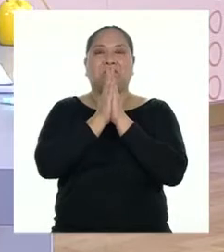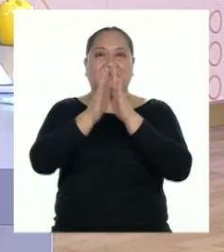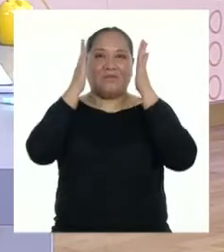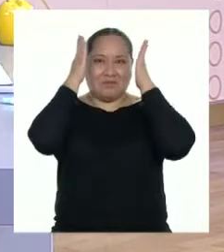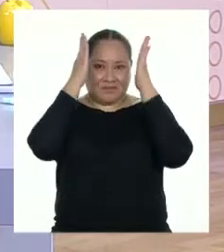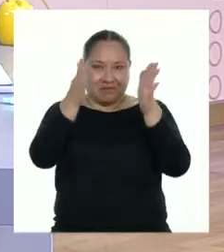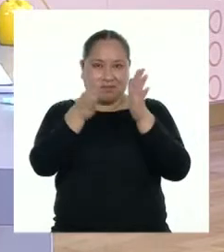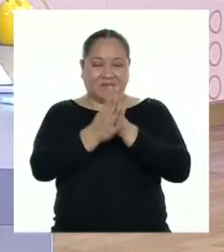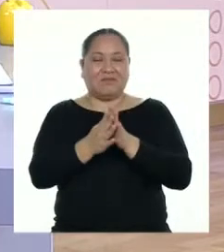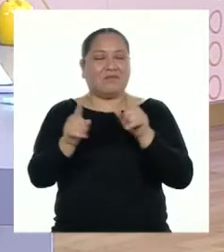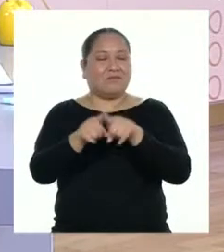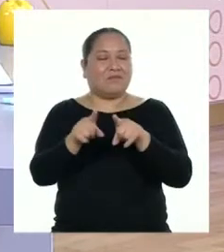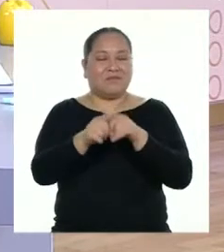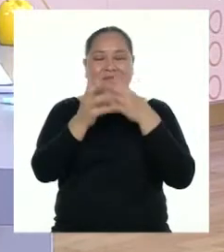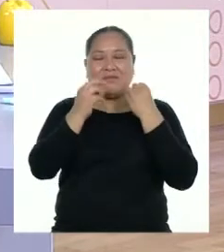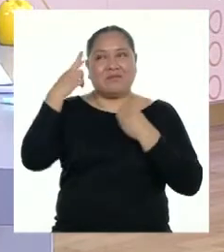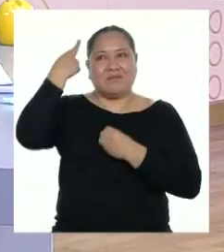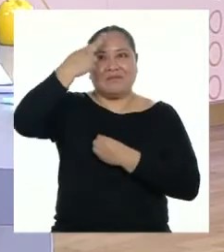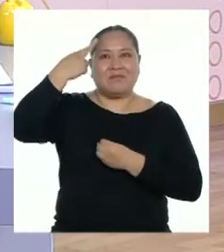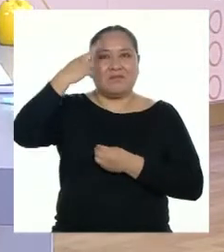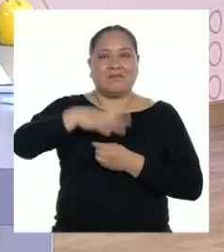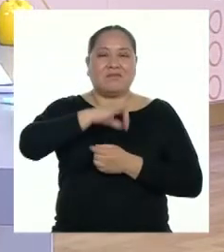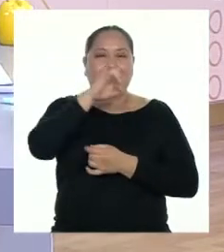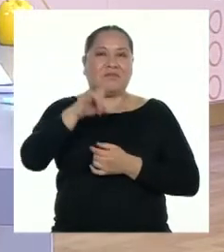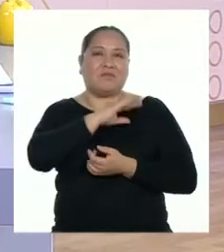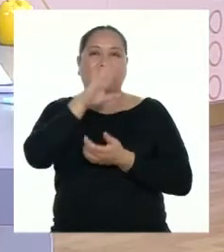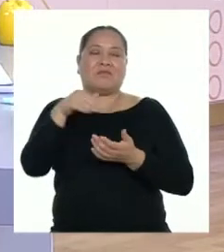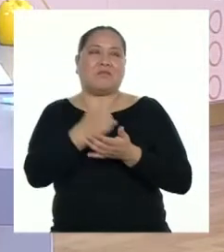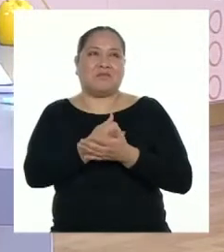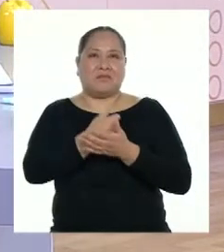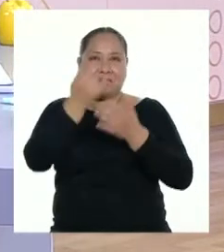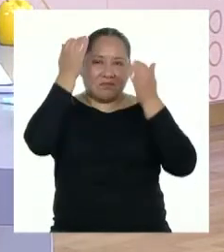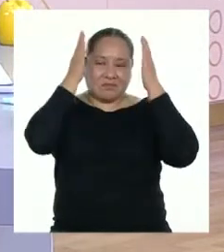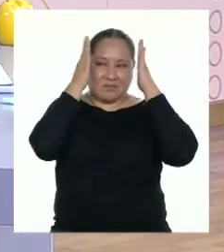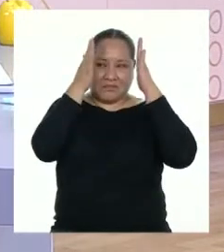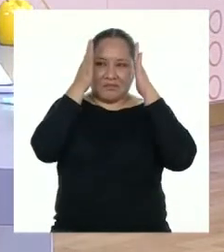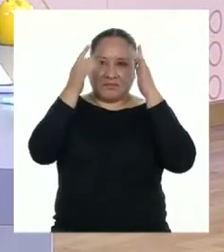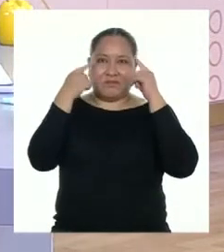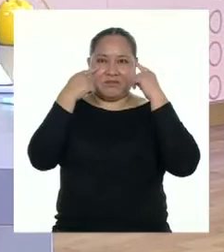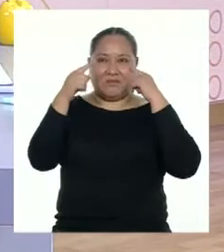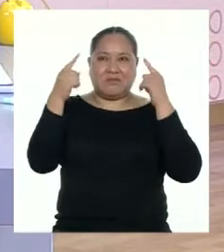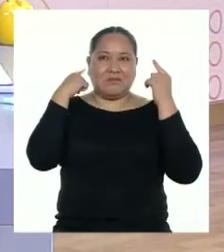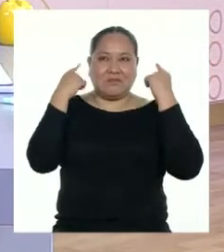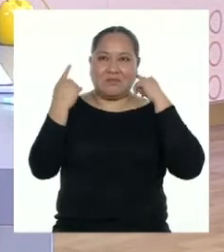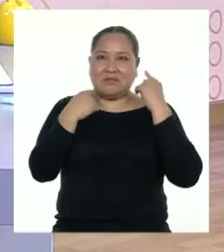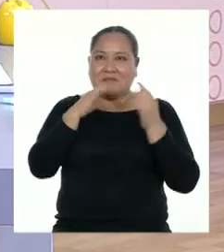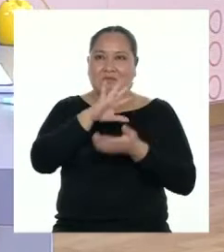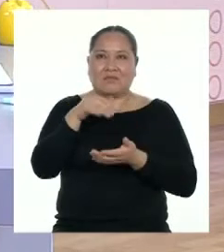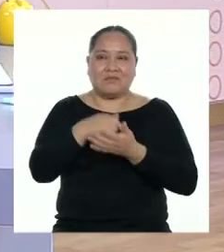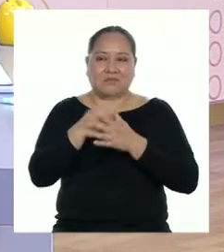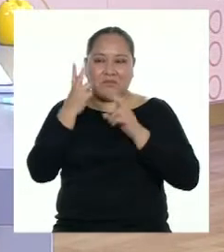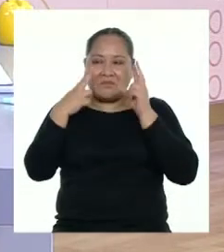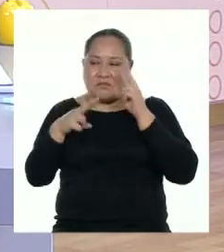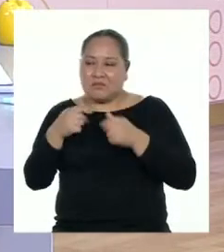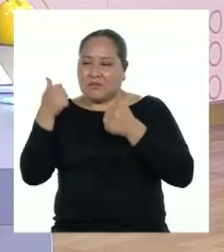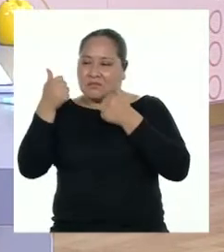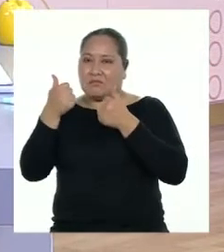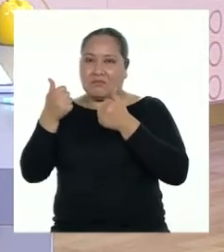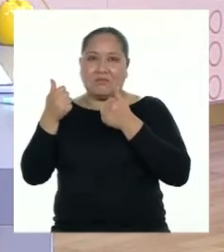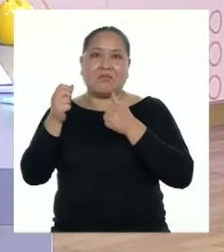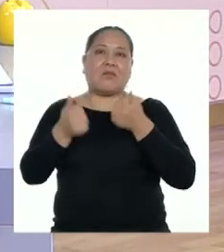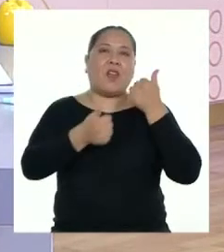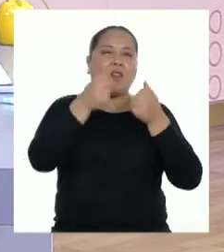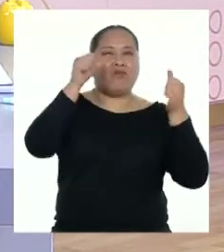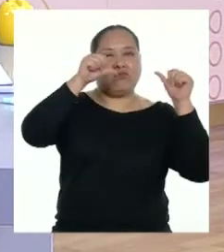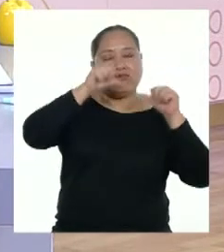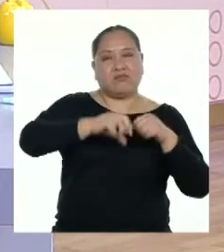sobre todo mucha reflexión, usar todos nuestros sentidos para identificar nuestras distintas fortalezas y dificultades y cómo nos sentimos